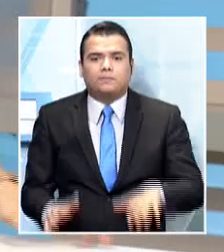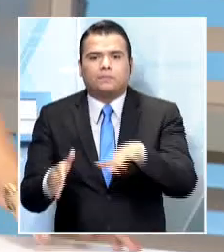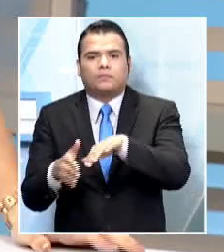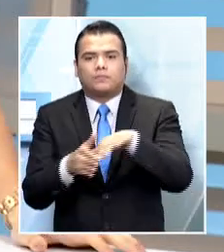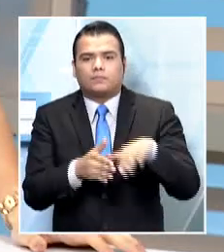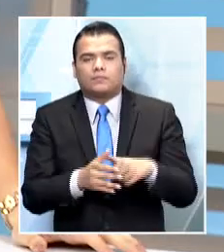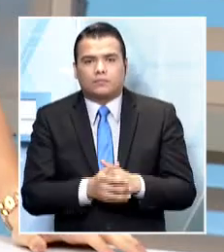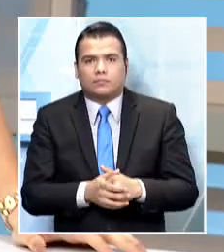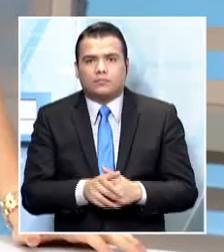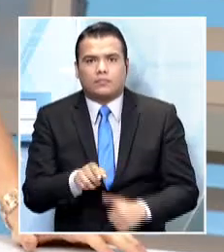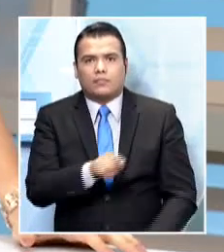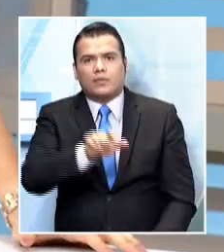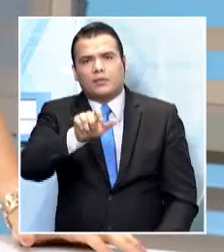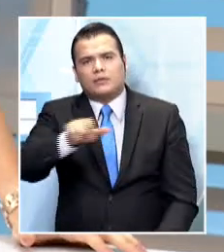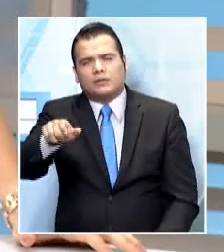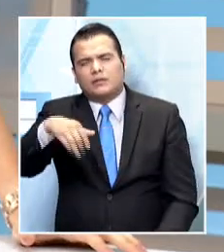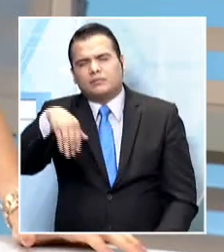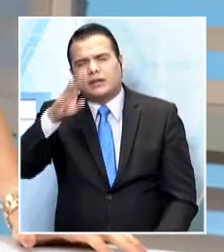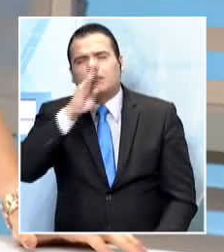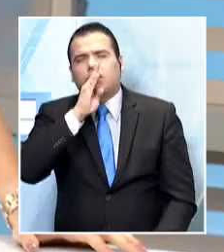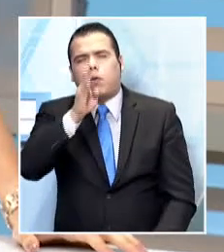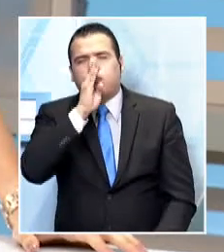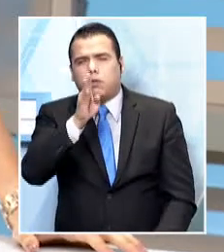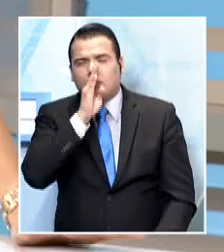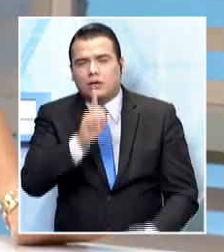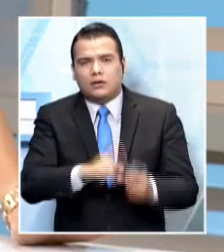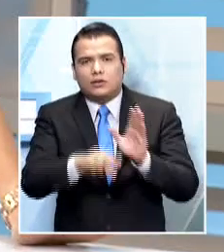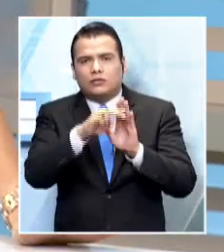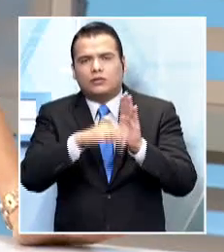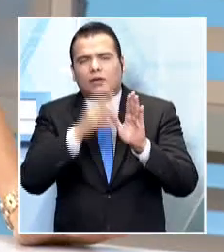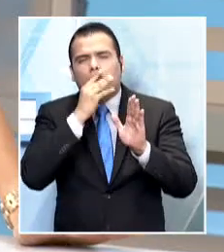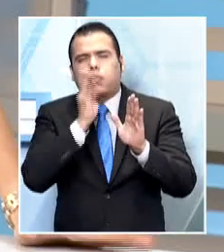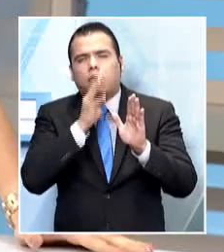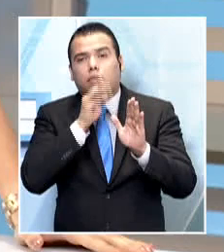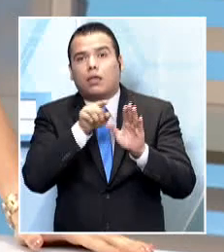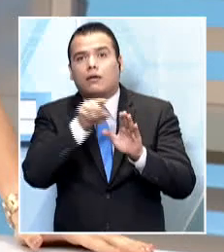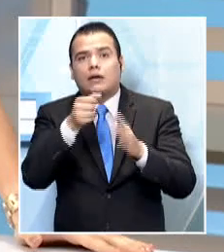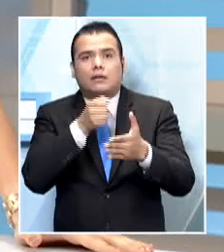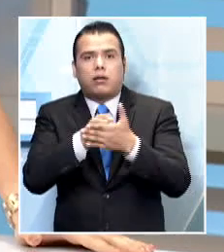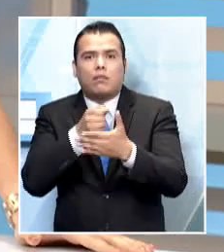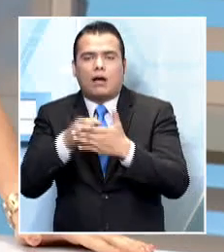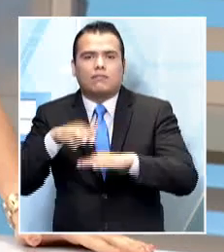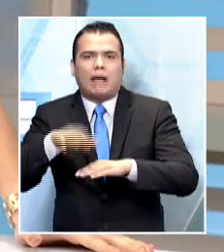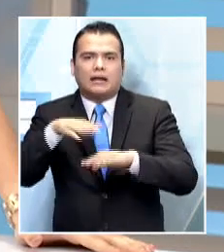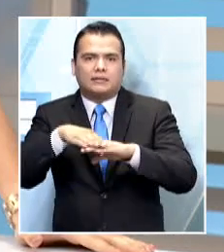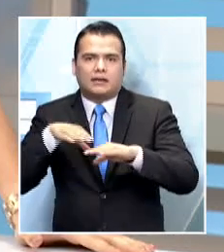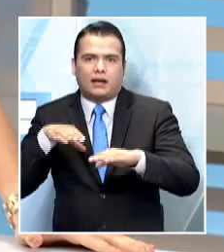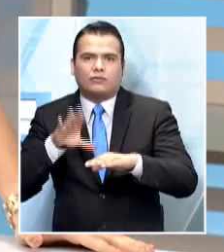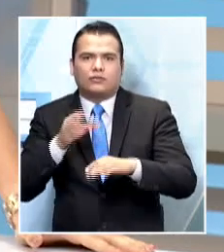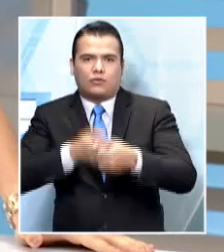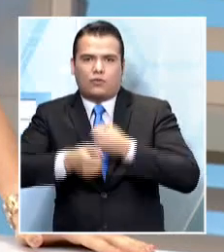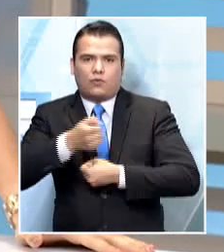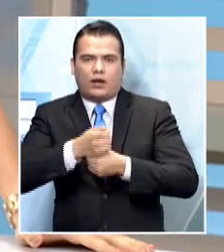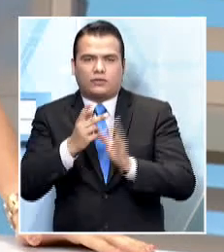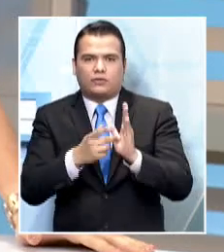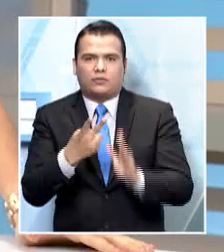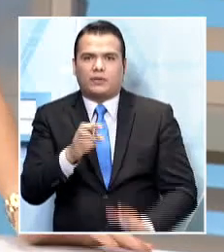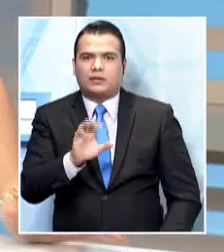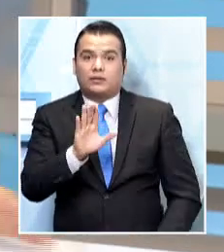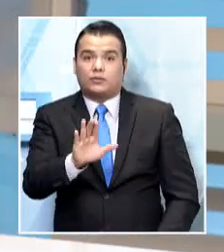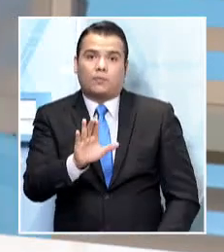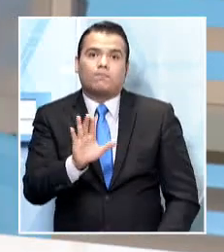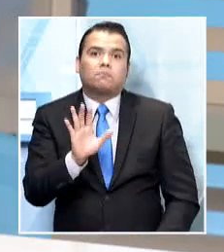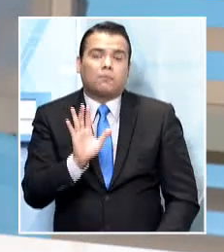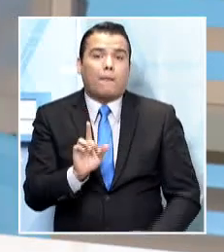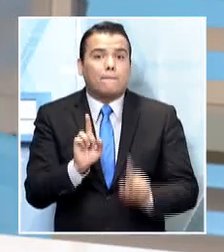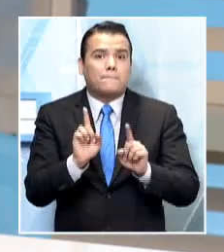Exceso de velocidad y respeto a las normas de tránsito y la impericia fueron algunas de las causales de accidentalidad el año pasado en Cali, que sin embargo